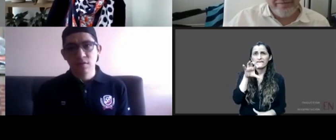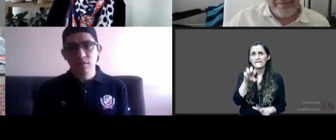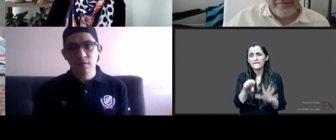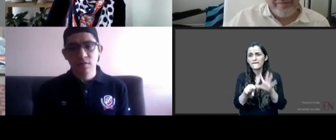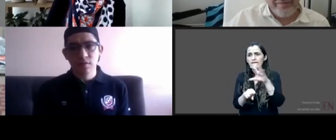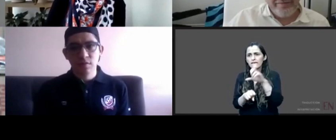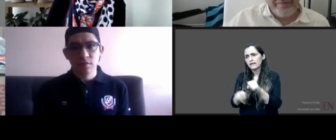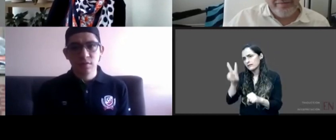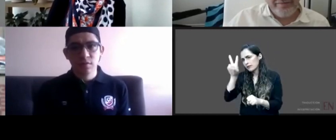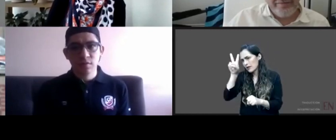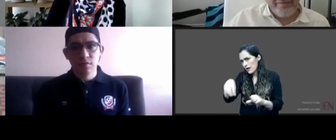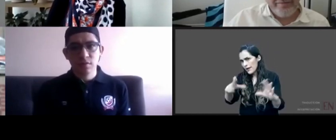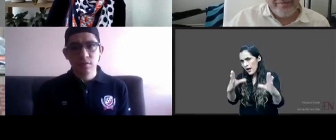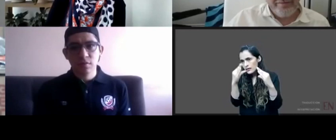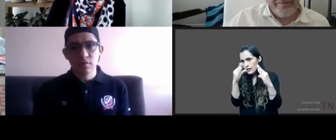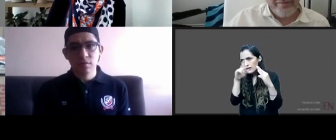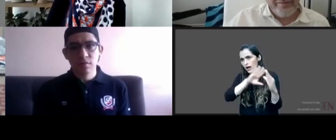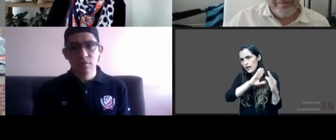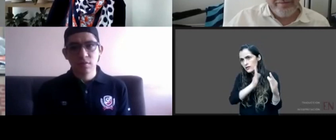difícil. Entonces,